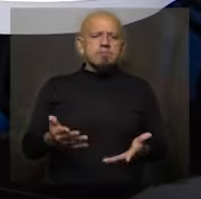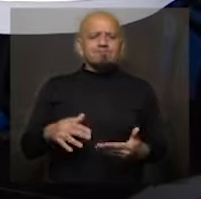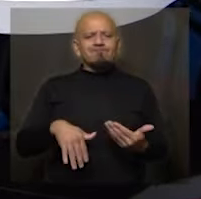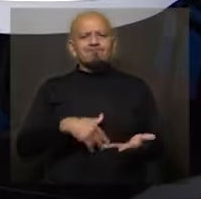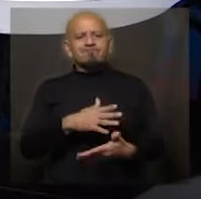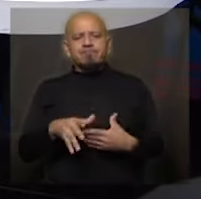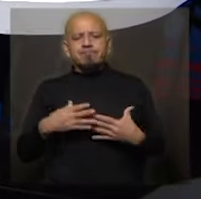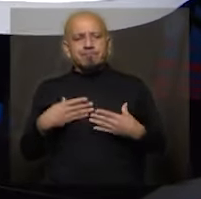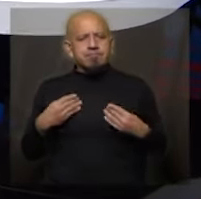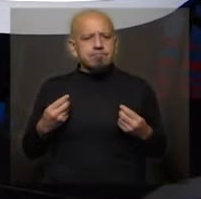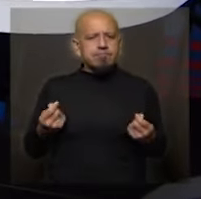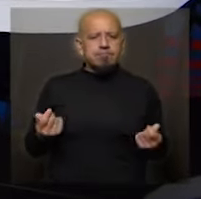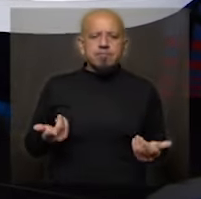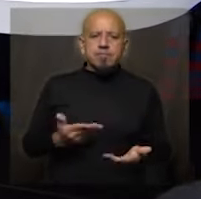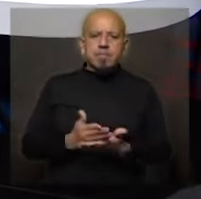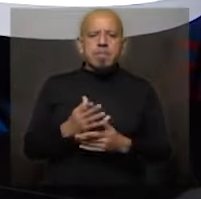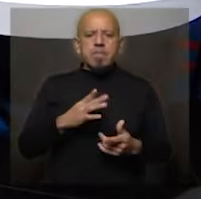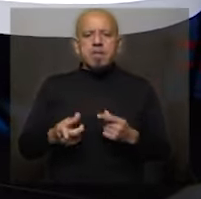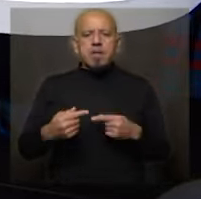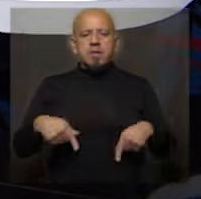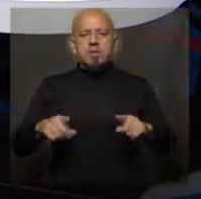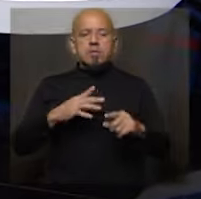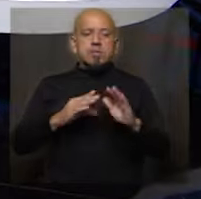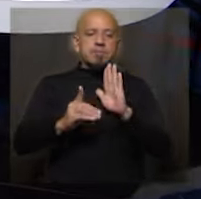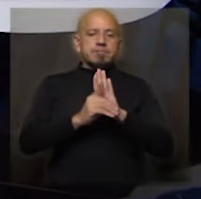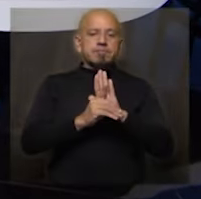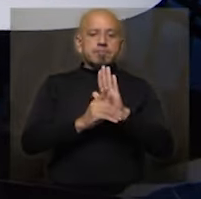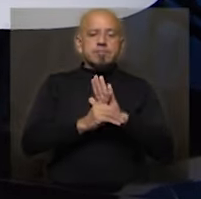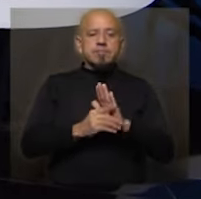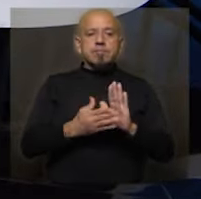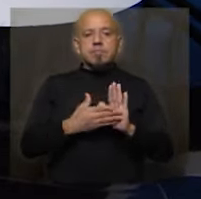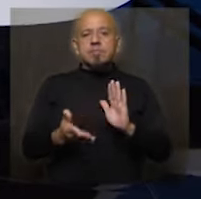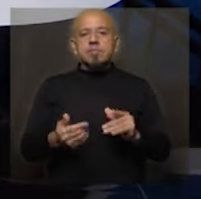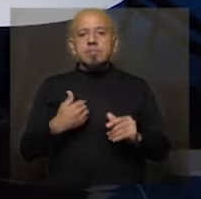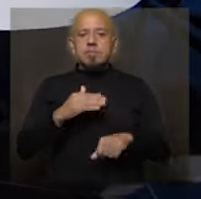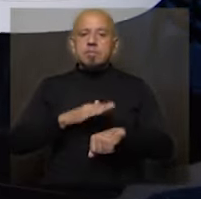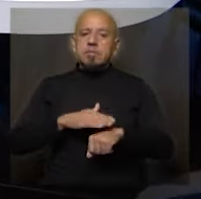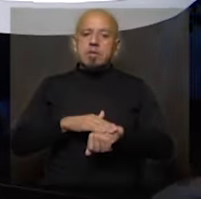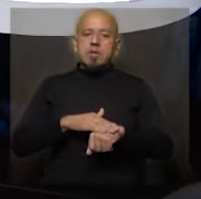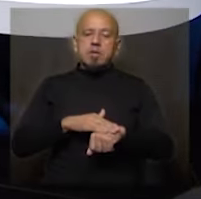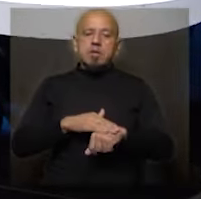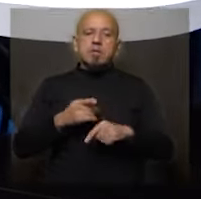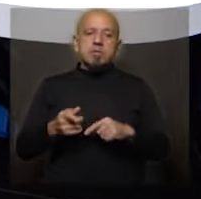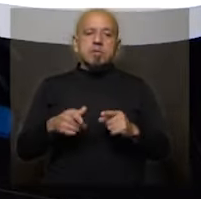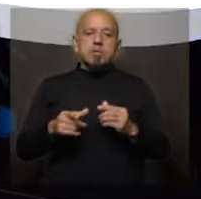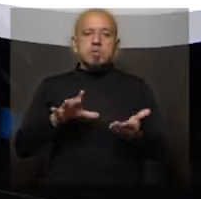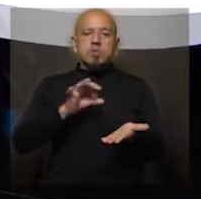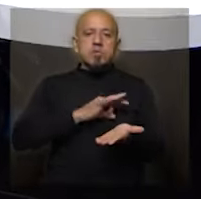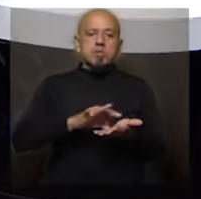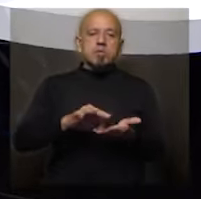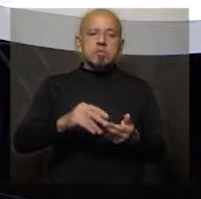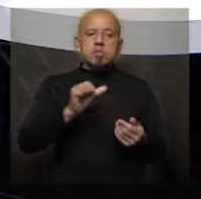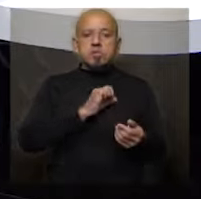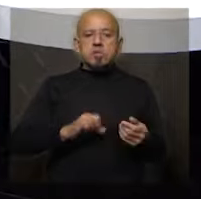de sentimientos como pasa siempre cuando aparecen estos datos sobre todo cuando uno tiene responsabilidad en en un servicio del